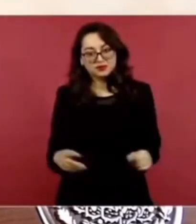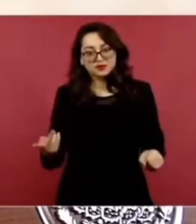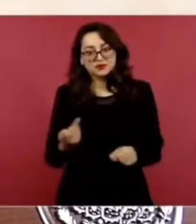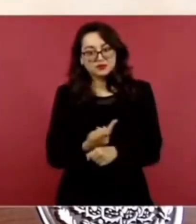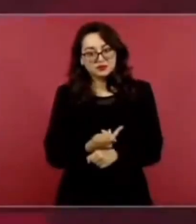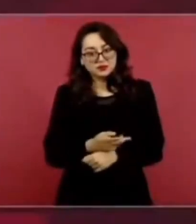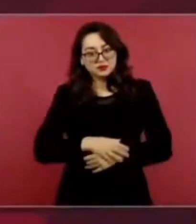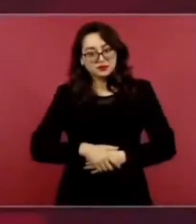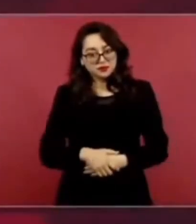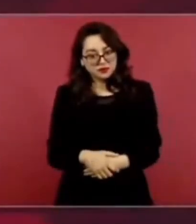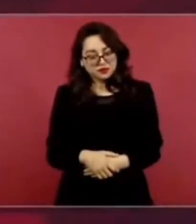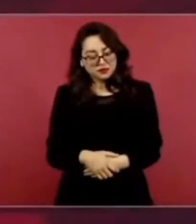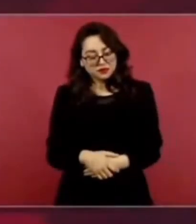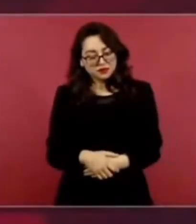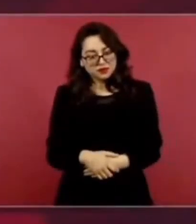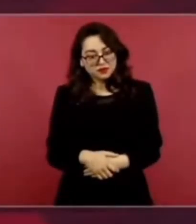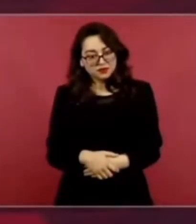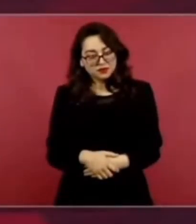a los jóvenes,